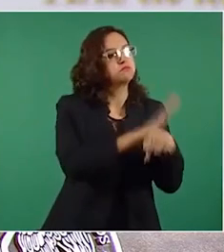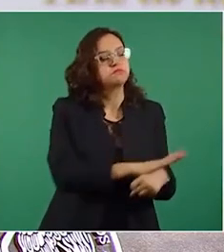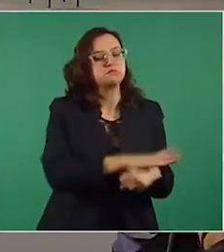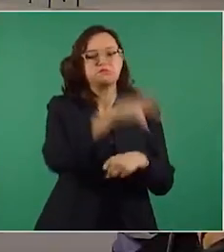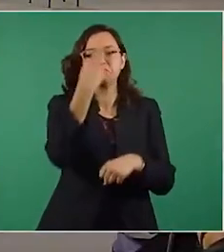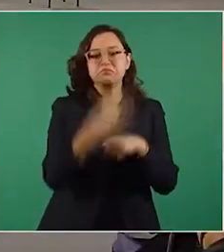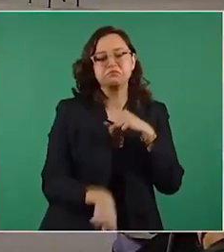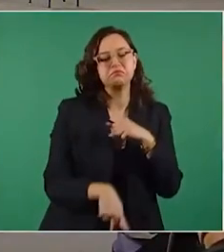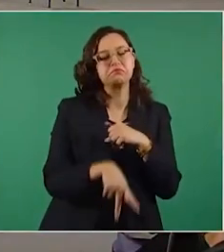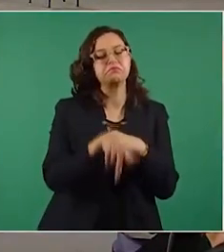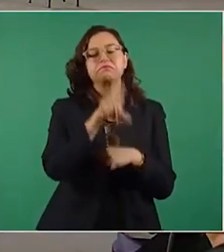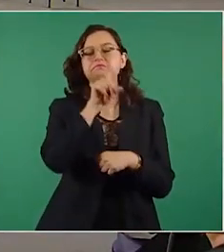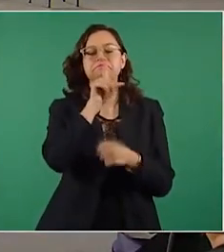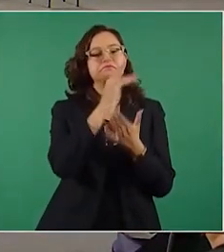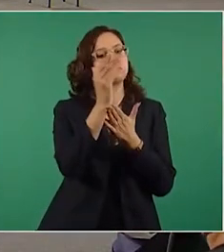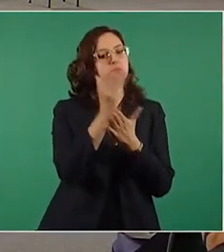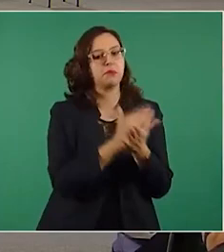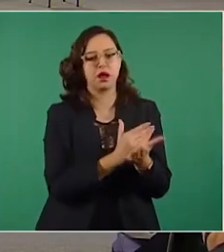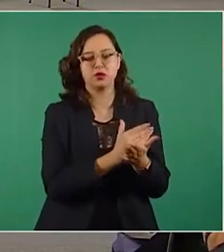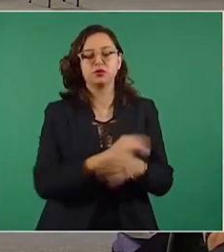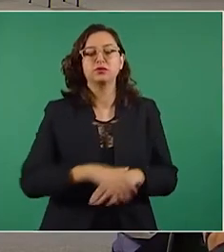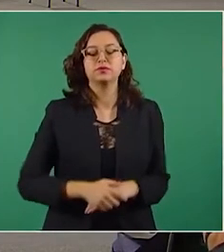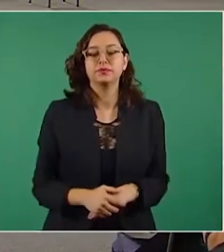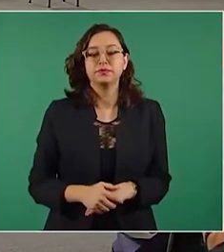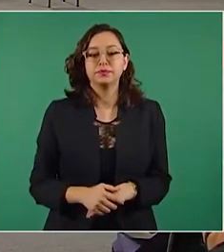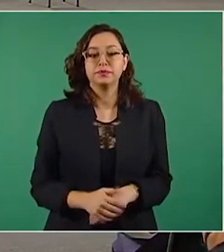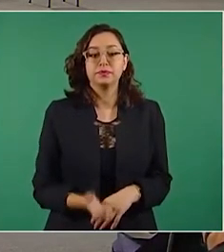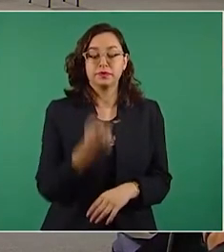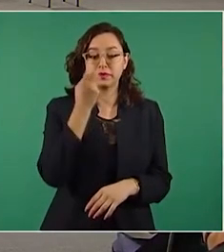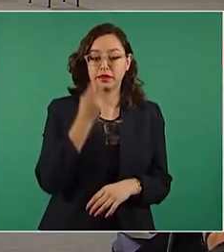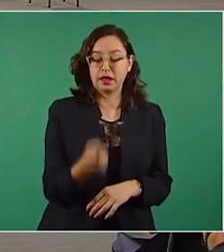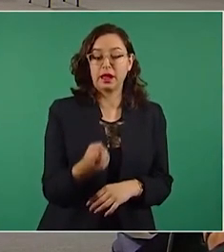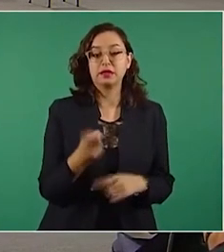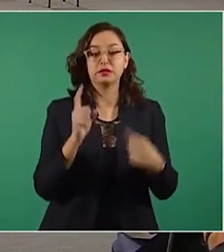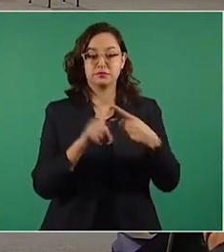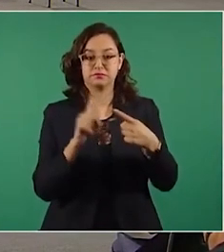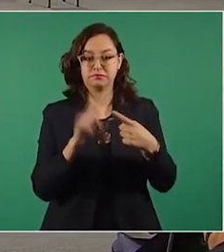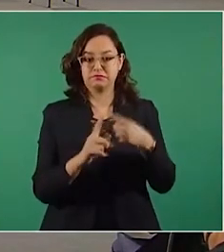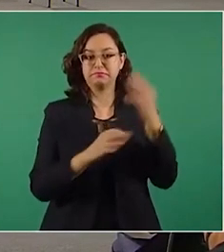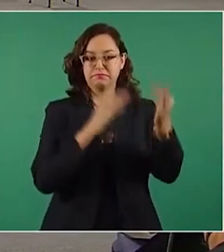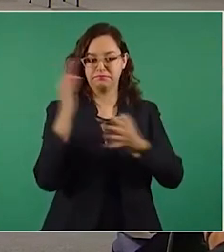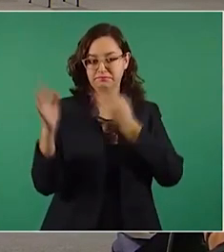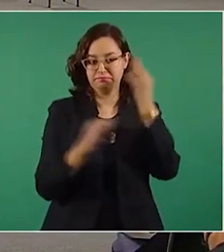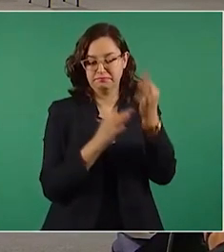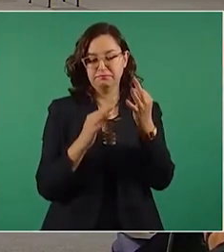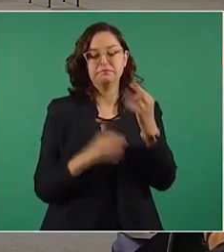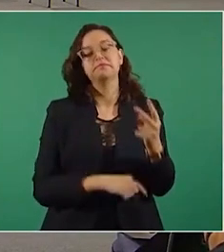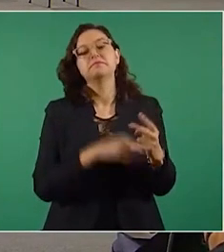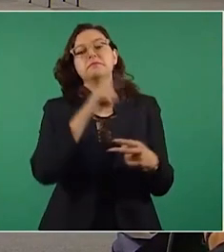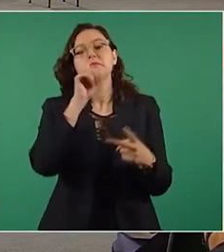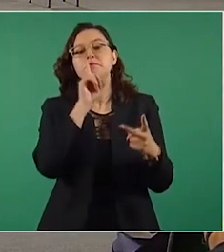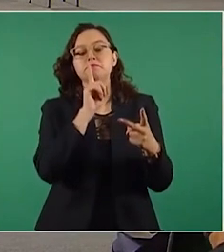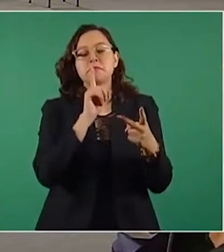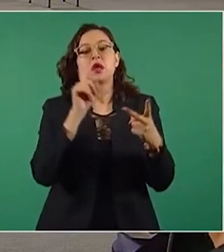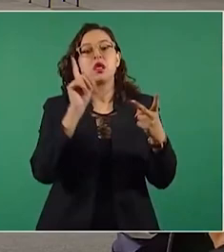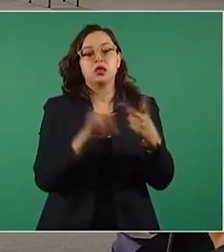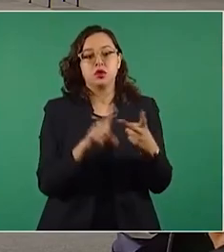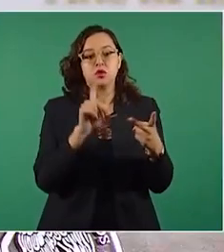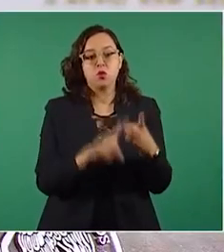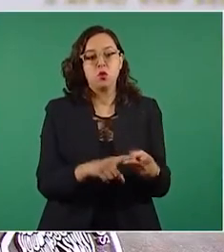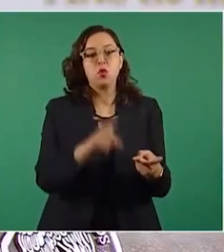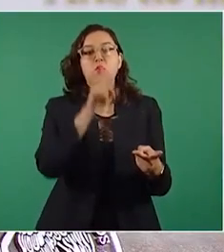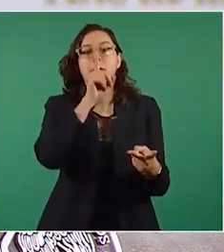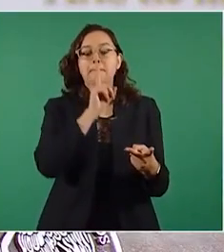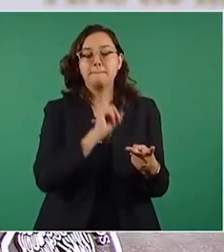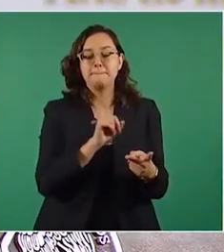por COVID-19. Hasta aquí la primera nota. La segunda tiene que ver con